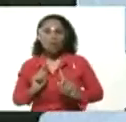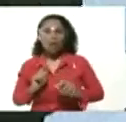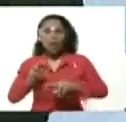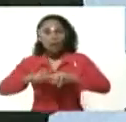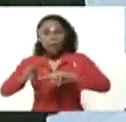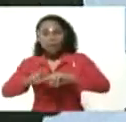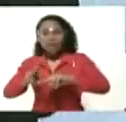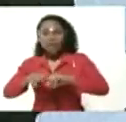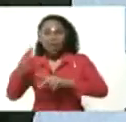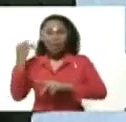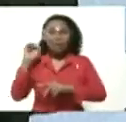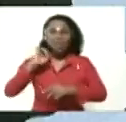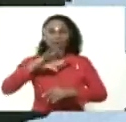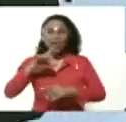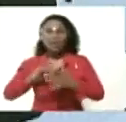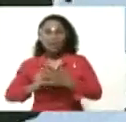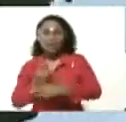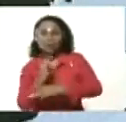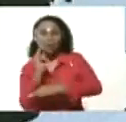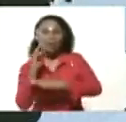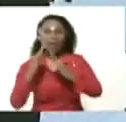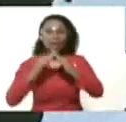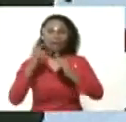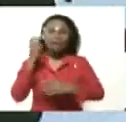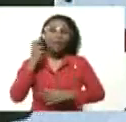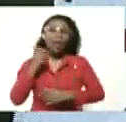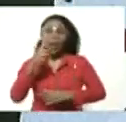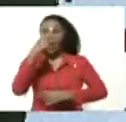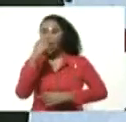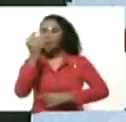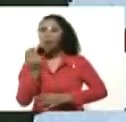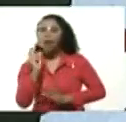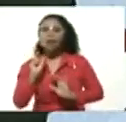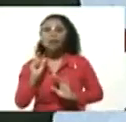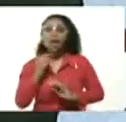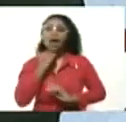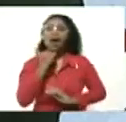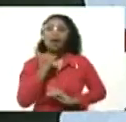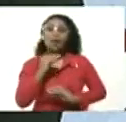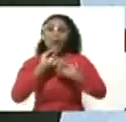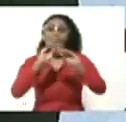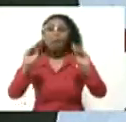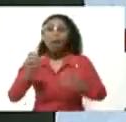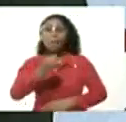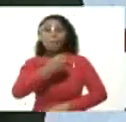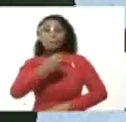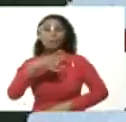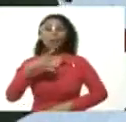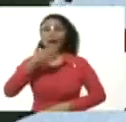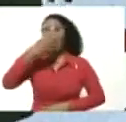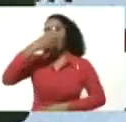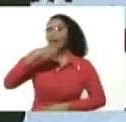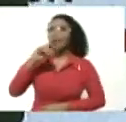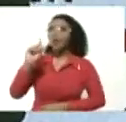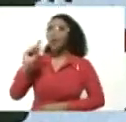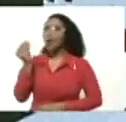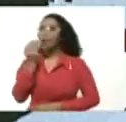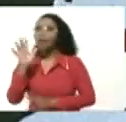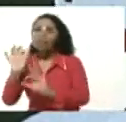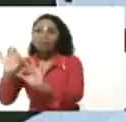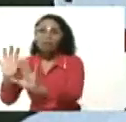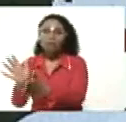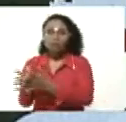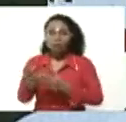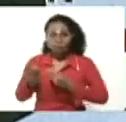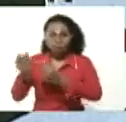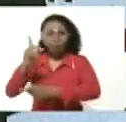que fueran a buscarles en la casita de chocolate de la bruja, y donde alguien llamaría a Blancanieves para que no se comiera la manzana que le